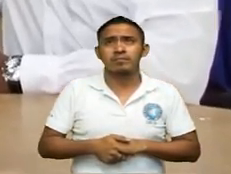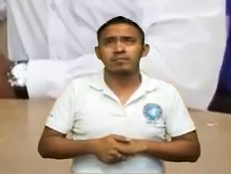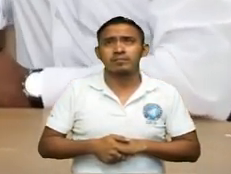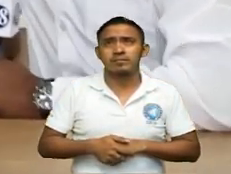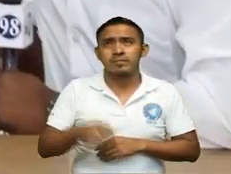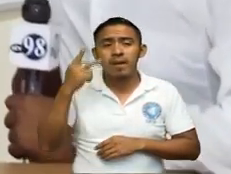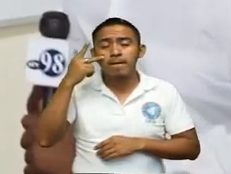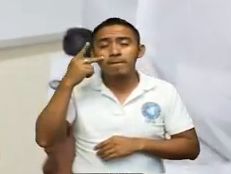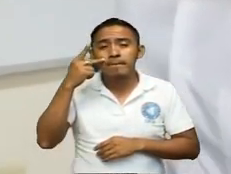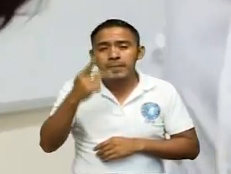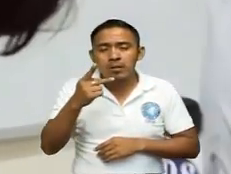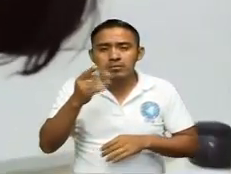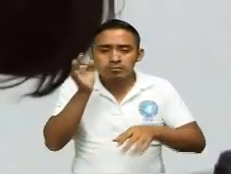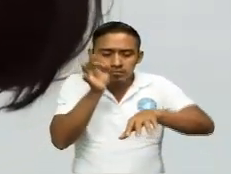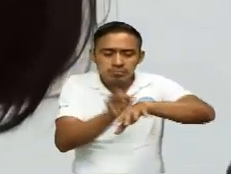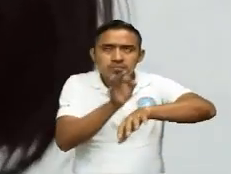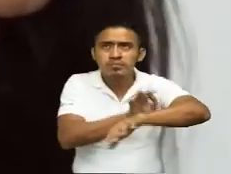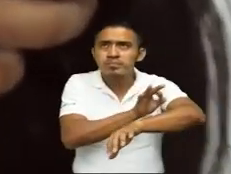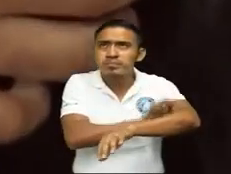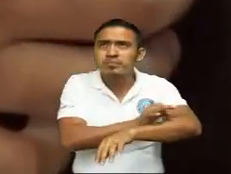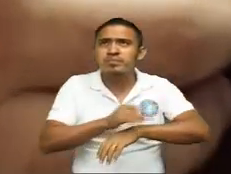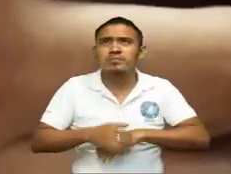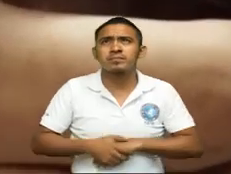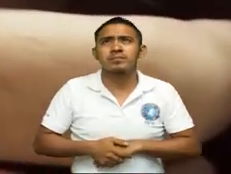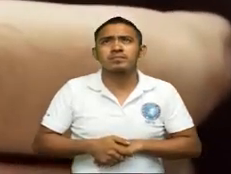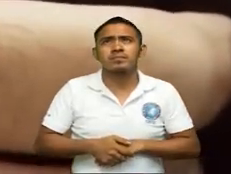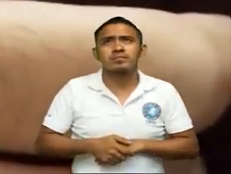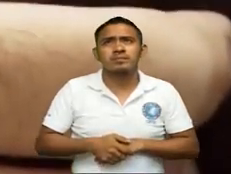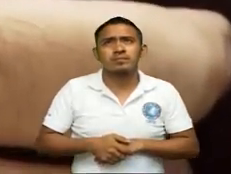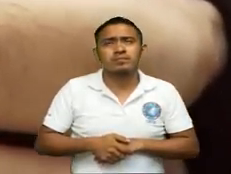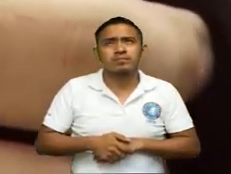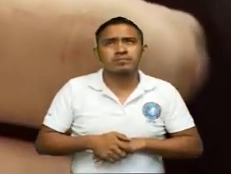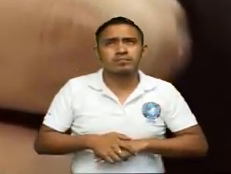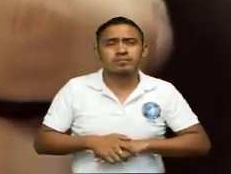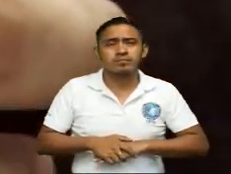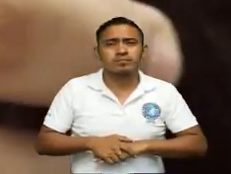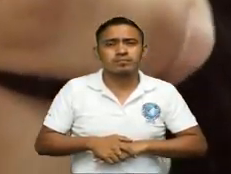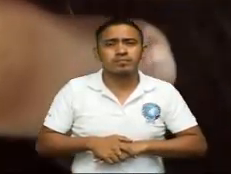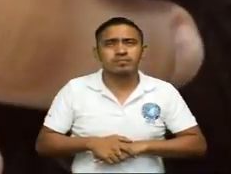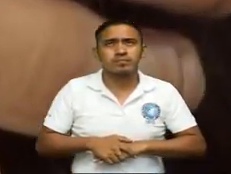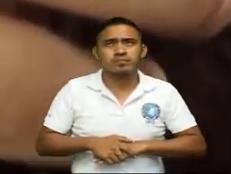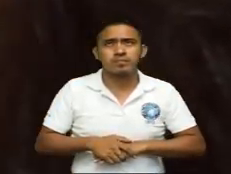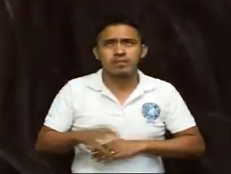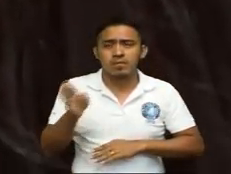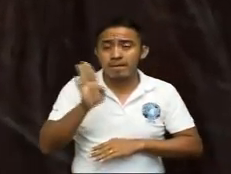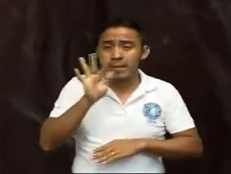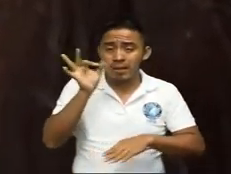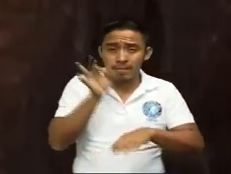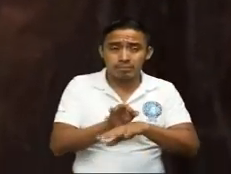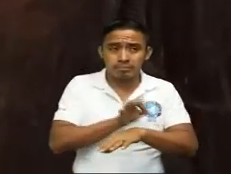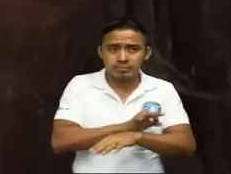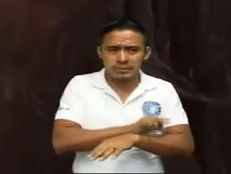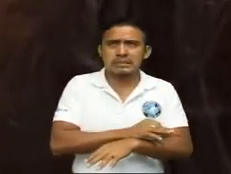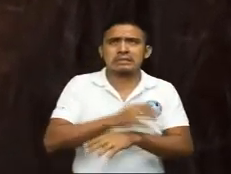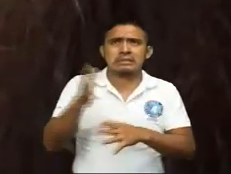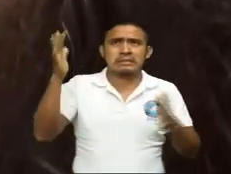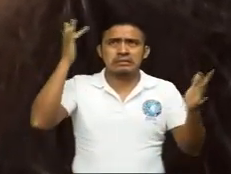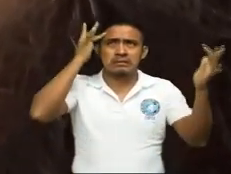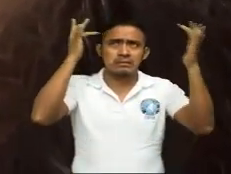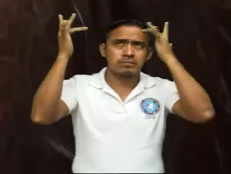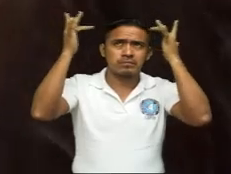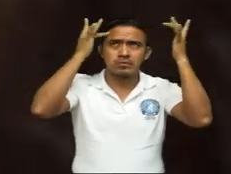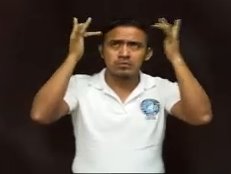estas máculas hipopigmentadas, ¿ya? Son como manchas. Como unas manchas blancas. Entonces las mamás vienen angustiadas, los padres de